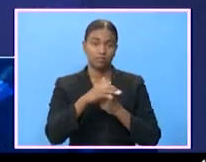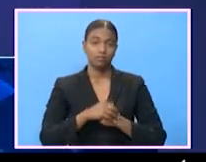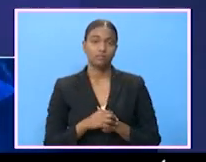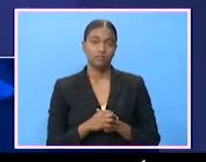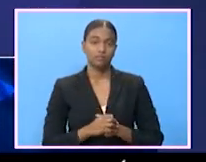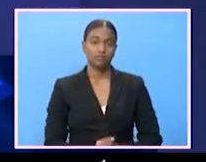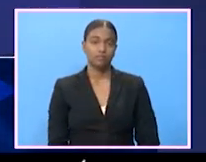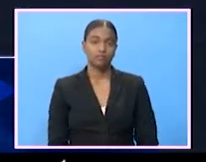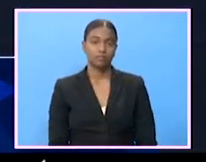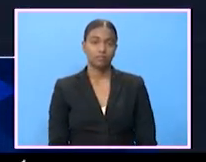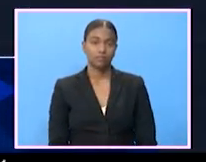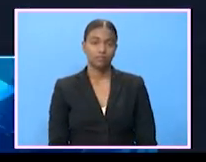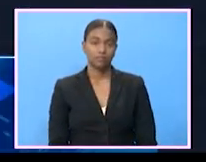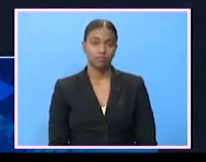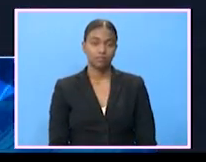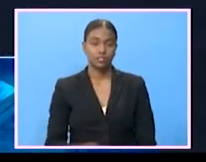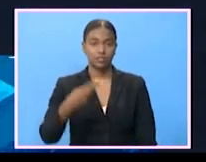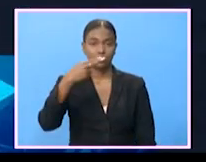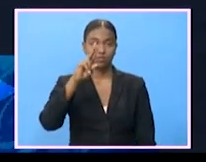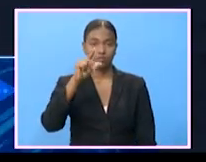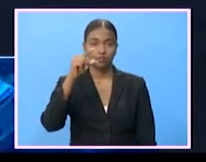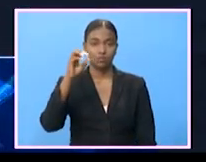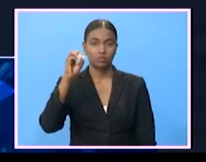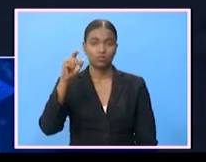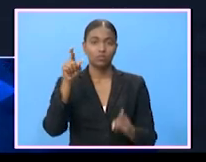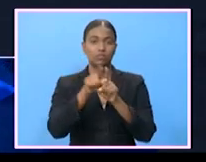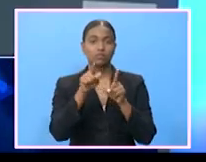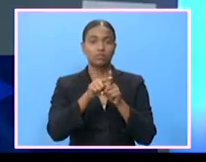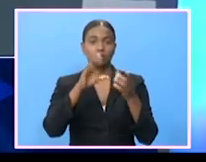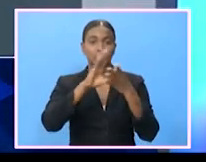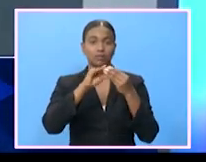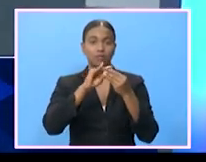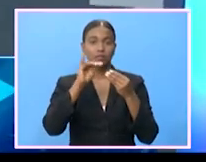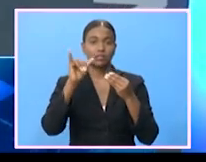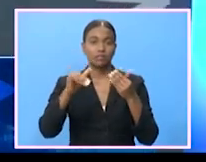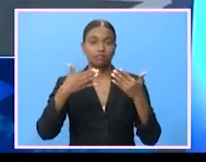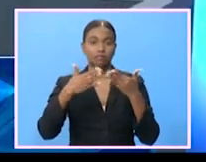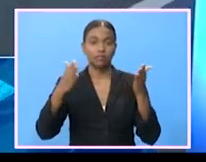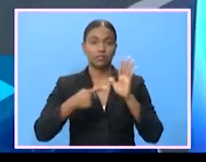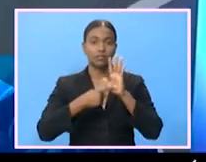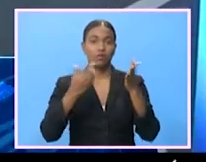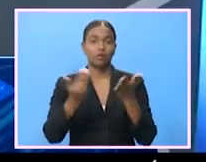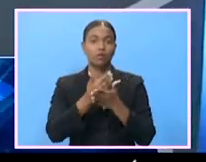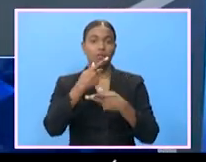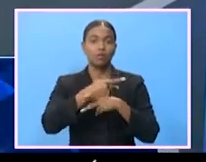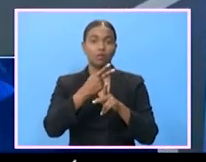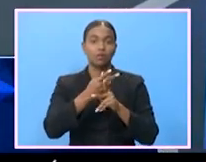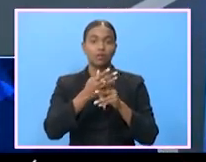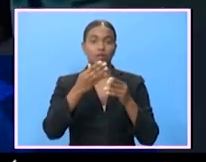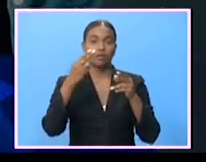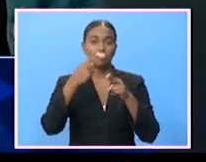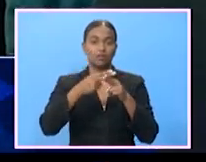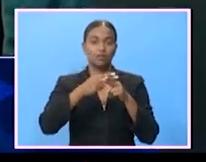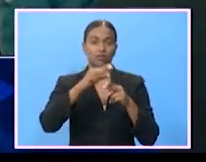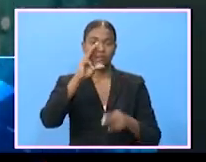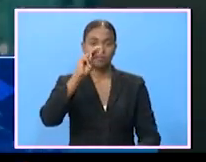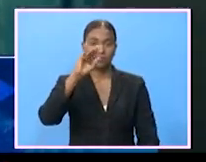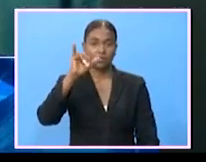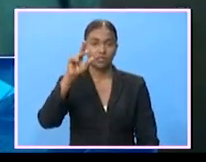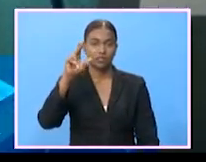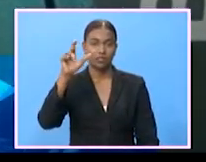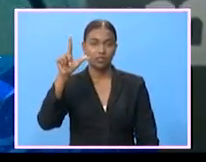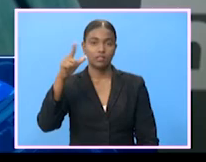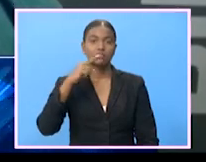mundial. Hugo Palafox, pues, además habló del lanzamiento de un nuevo producto llamado Magistral, siendo